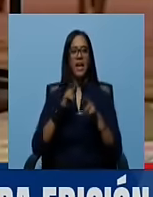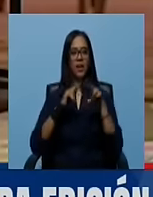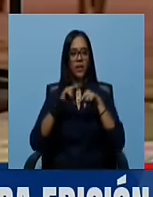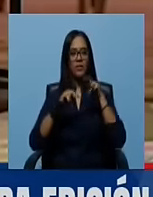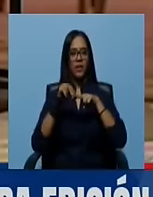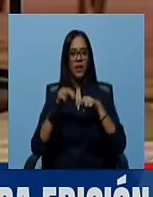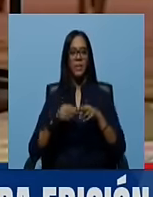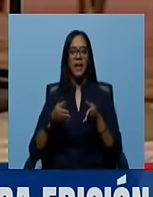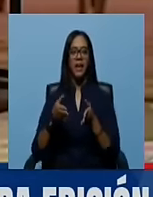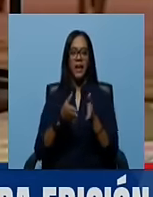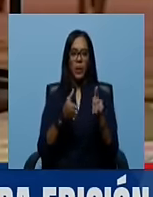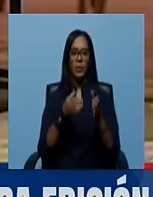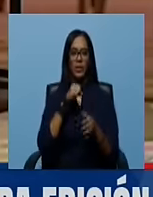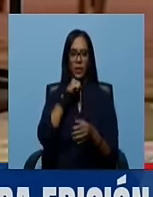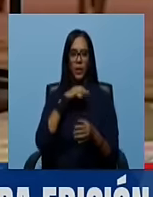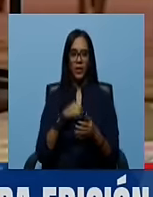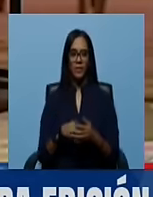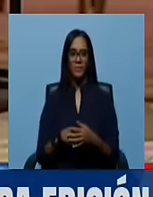ruta histórica.